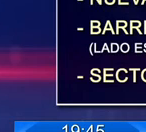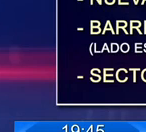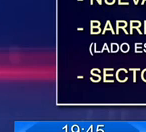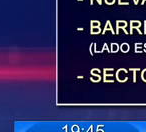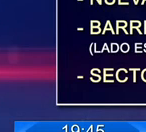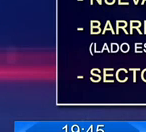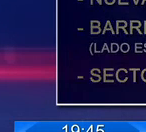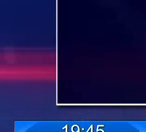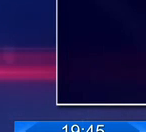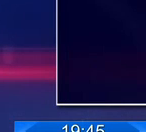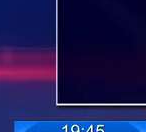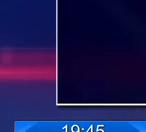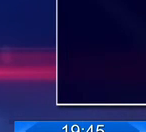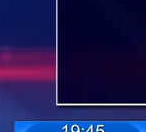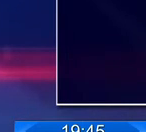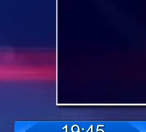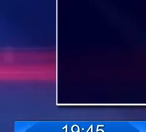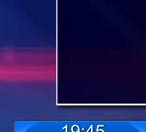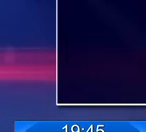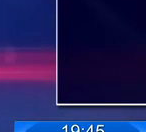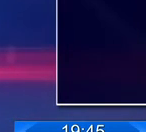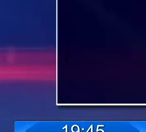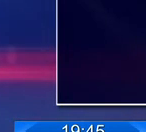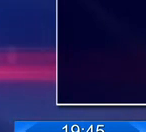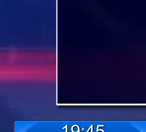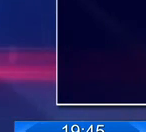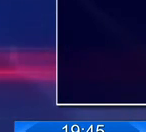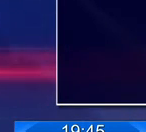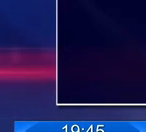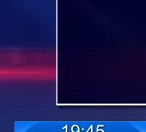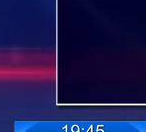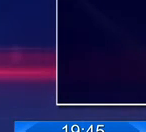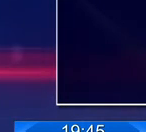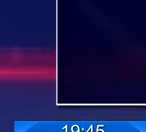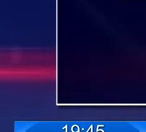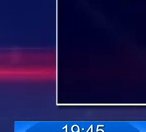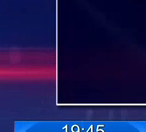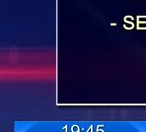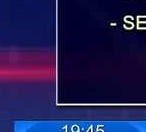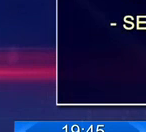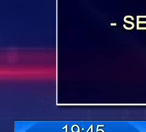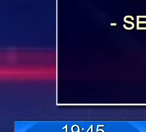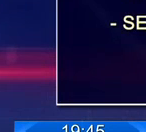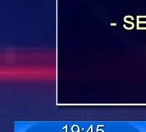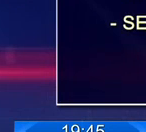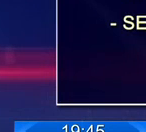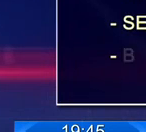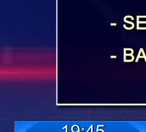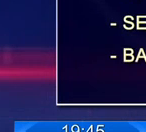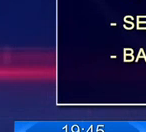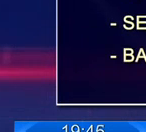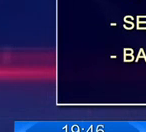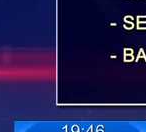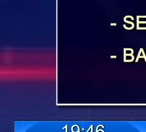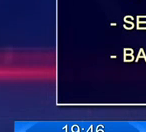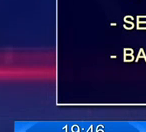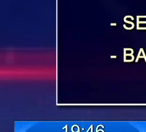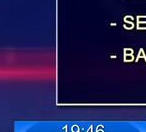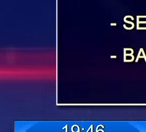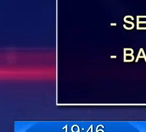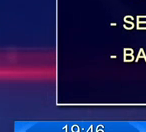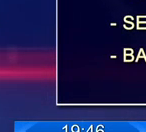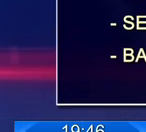sector sedoc sector ecuatoriana huamaní barrio victoria central nuevos horizontes del sur sanjuán de turubamba